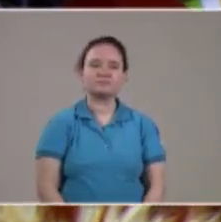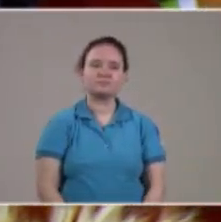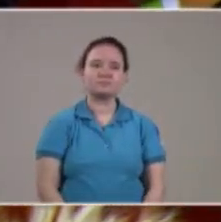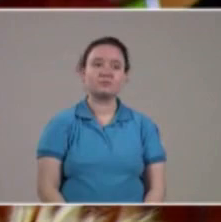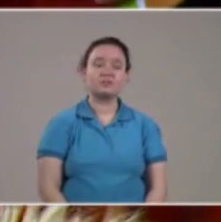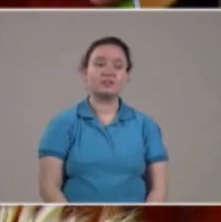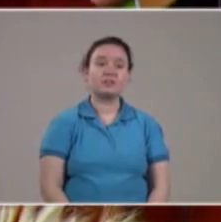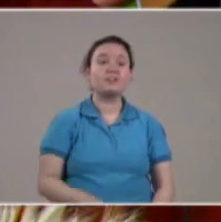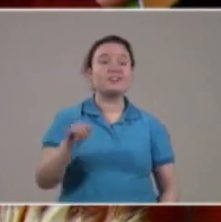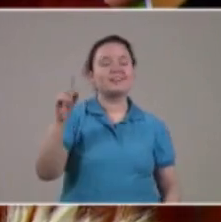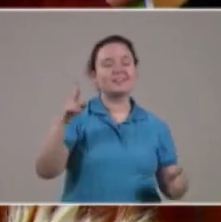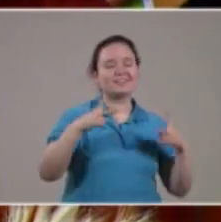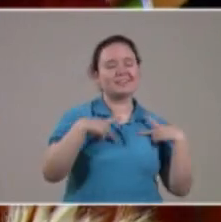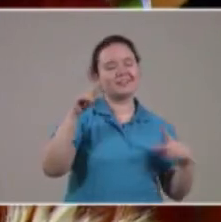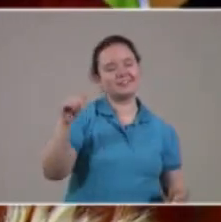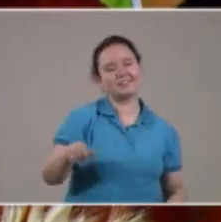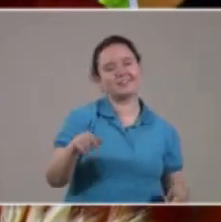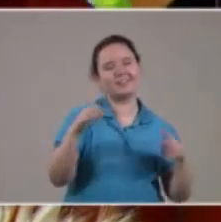Si hubiera sido una vigilia,